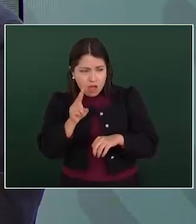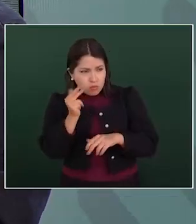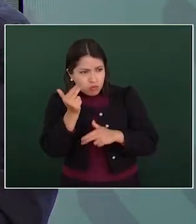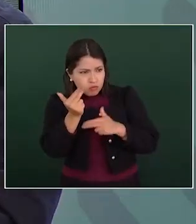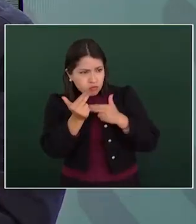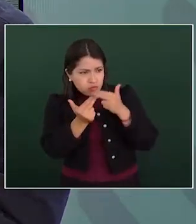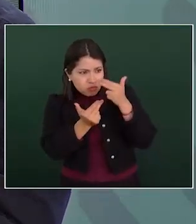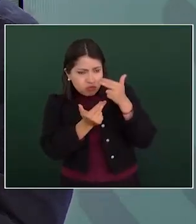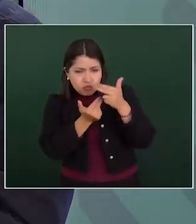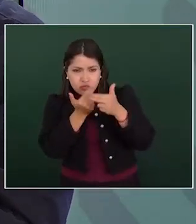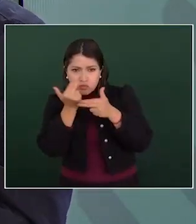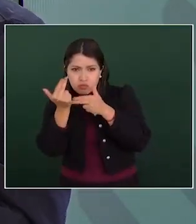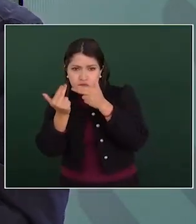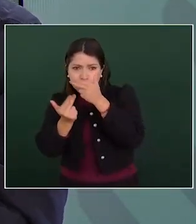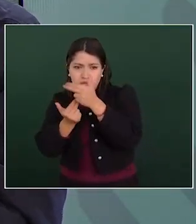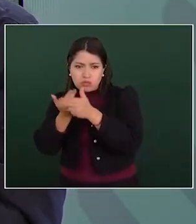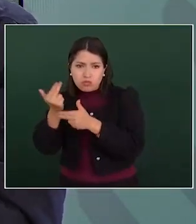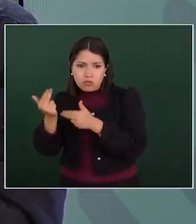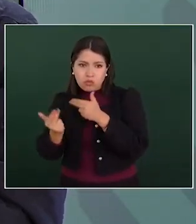Quemaron